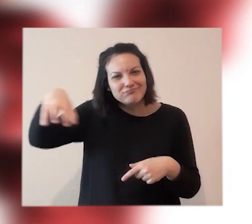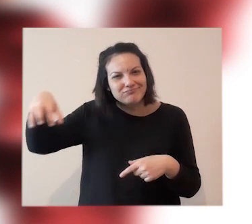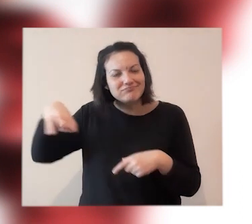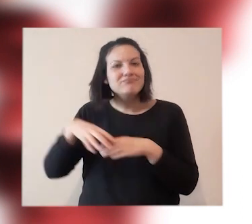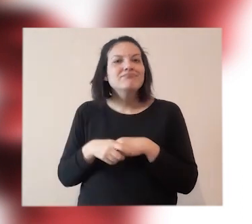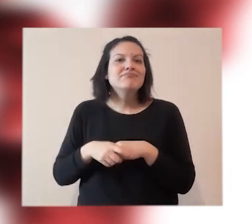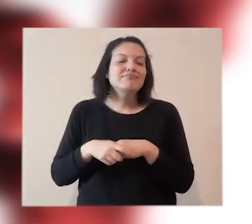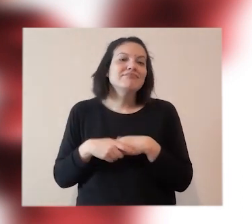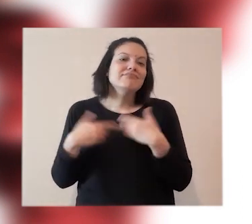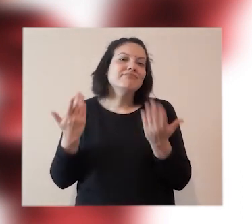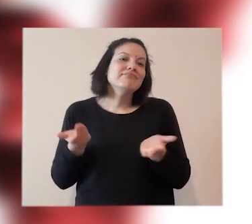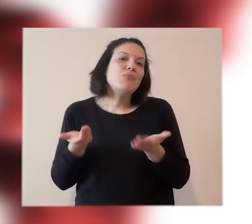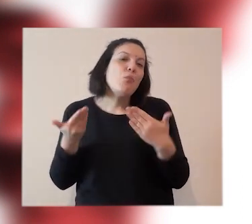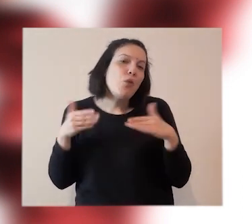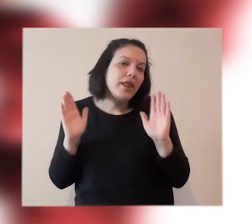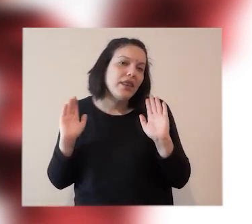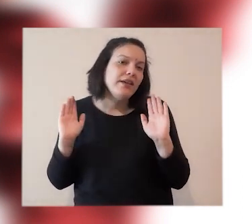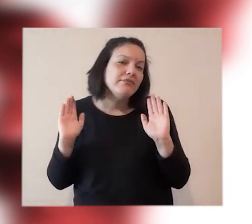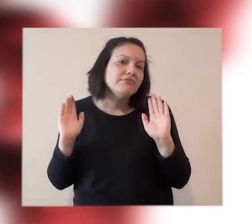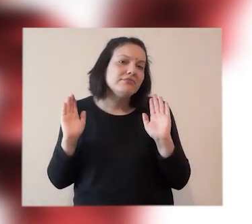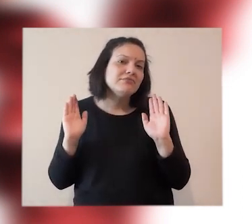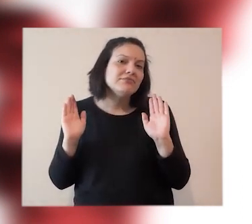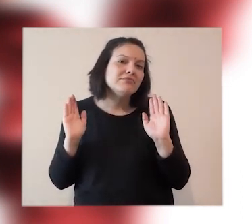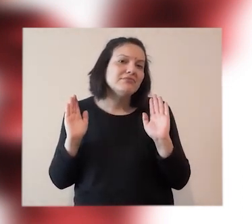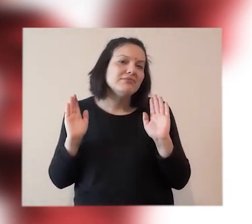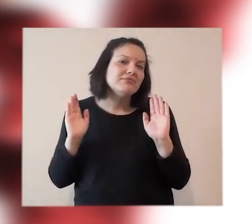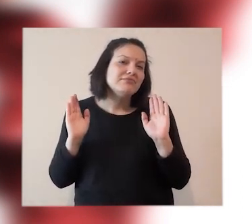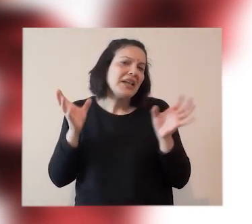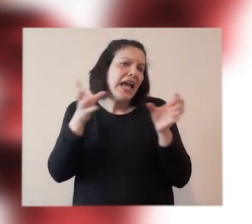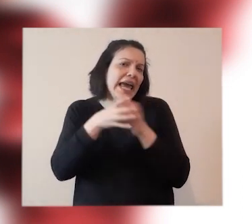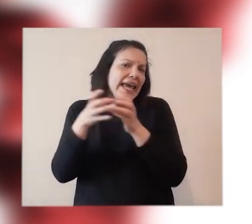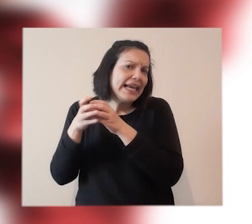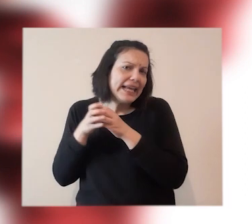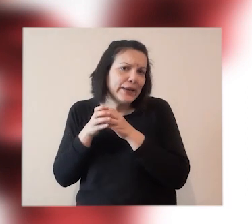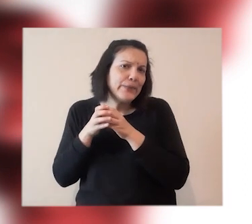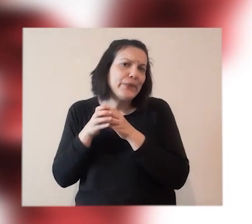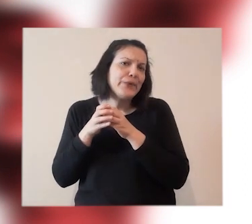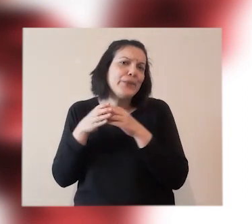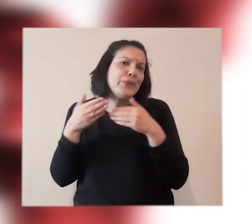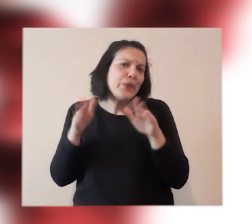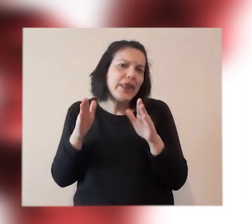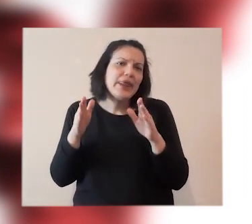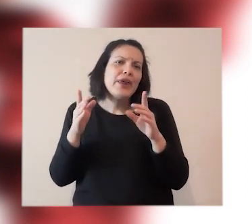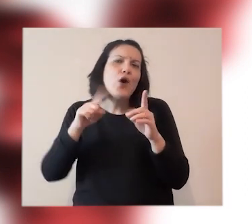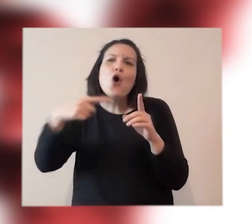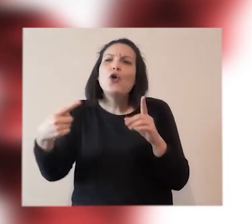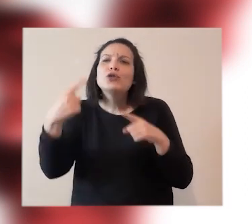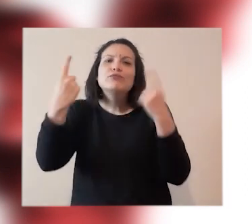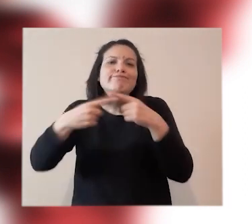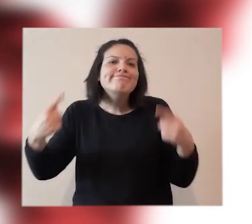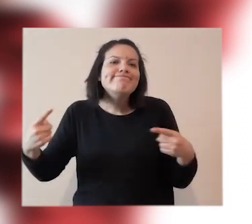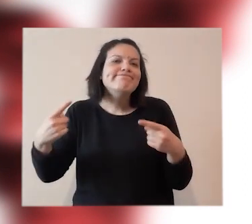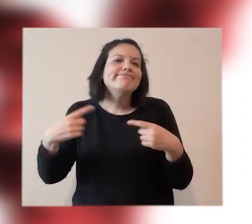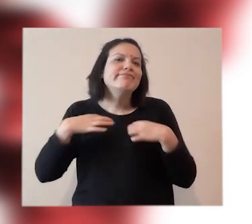por supuesto, puede haber otros equipos, digamos, otros elementos de protección personal que la